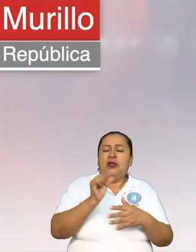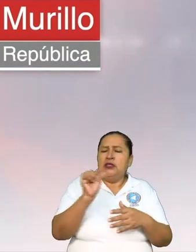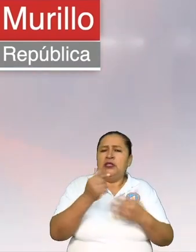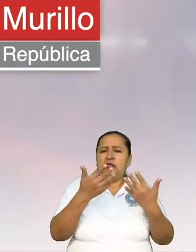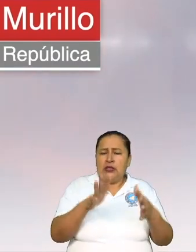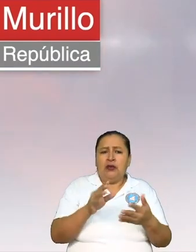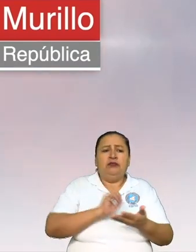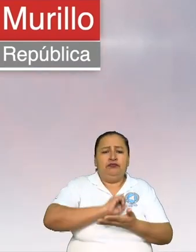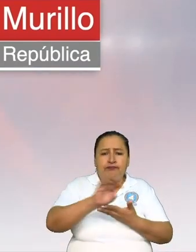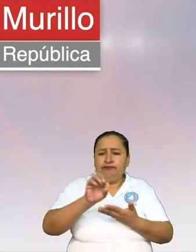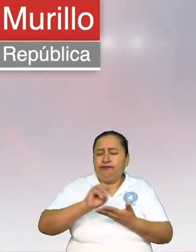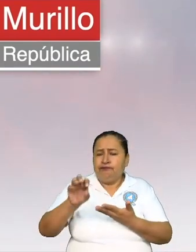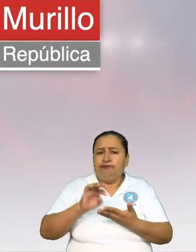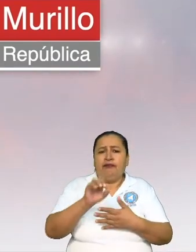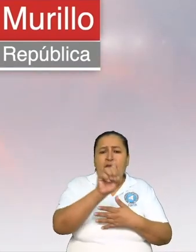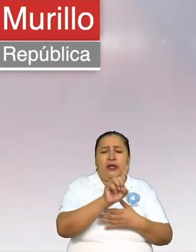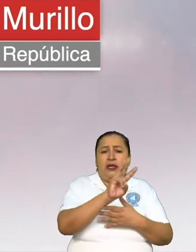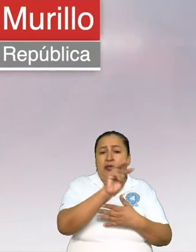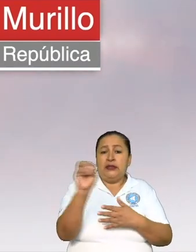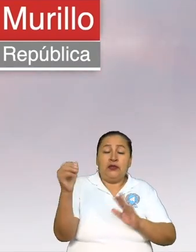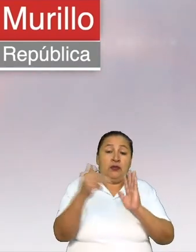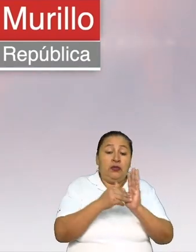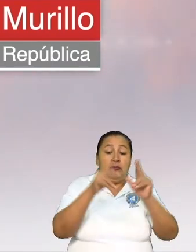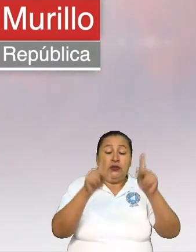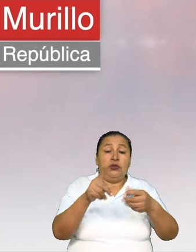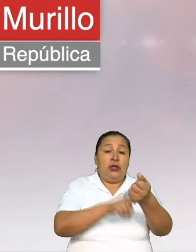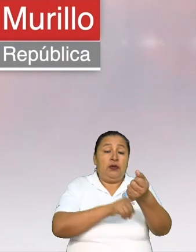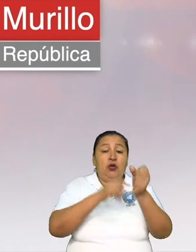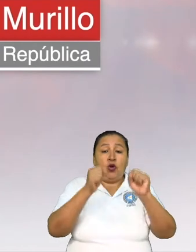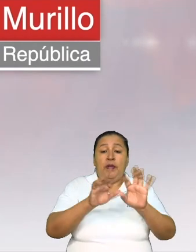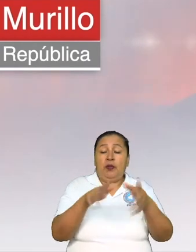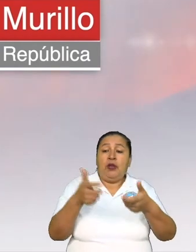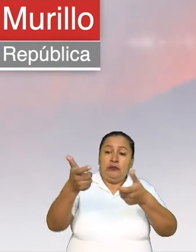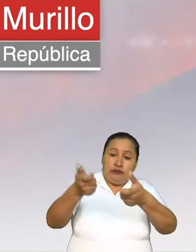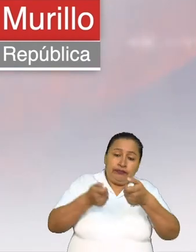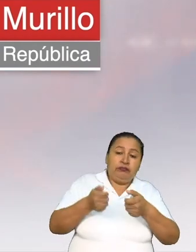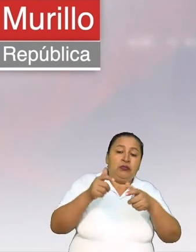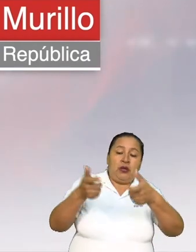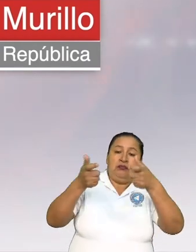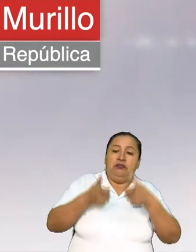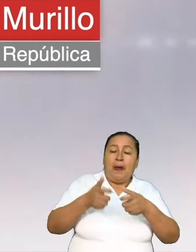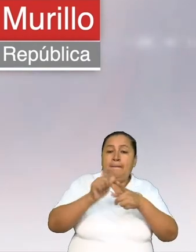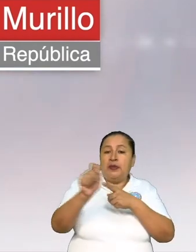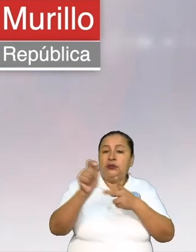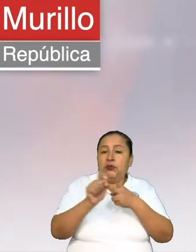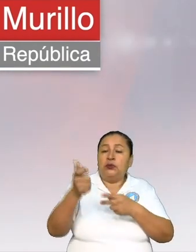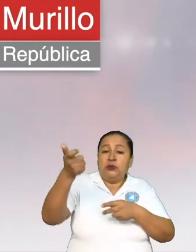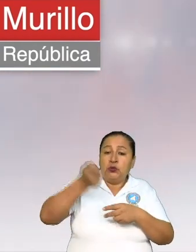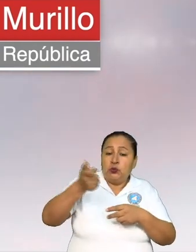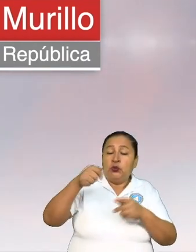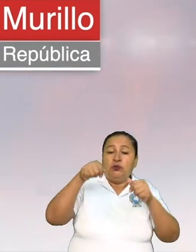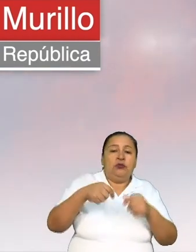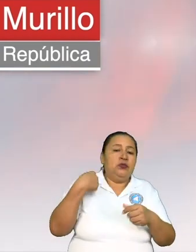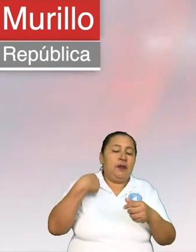haciendo llegar a 300.000 hermanos y hermanas pensionados la pensión mensual y el aguinaldo